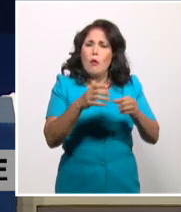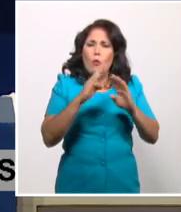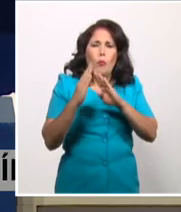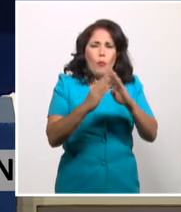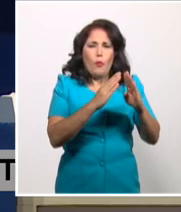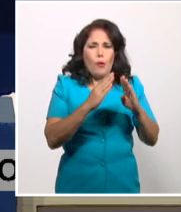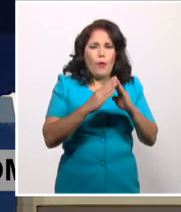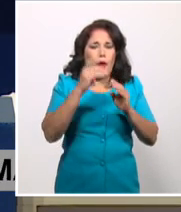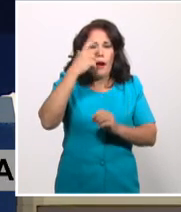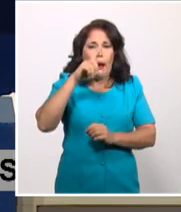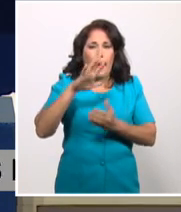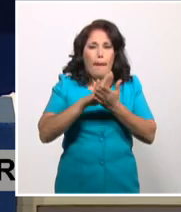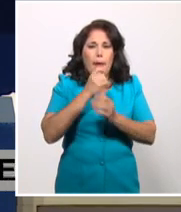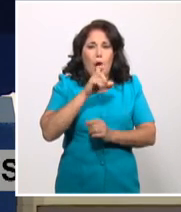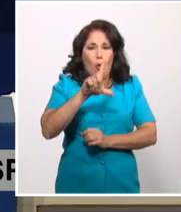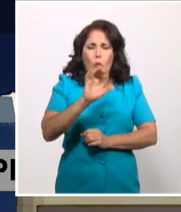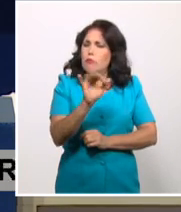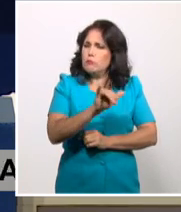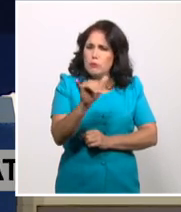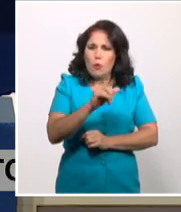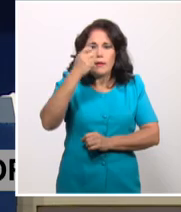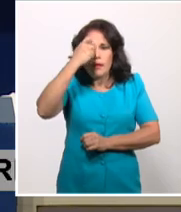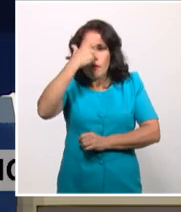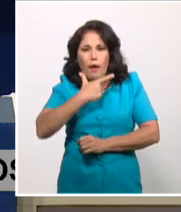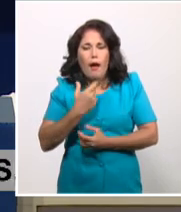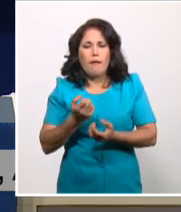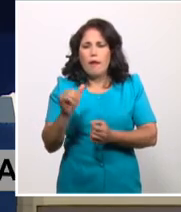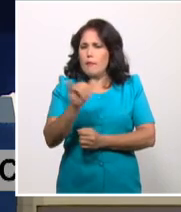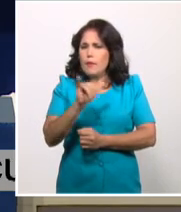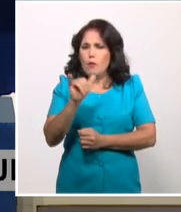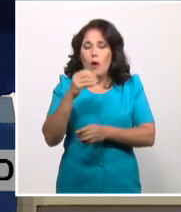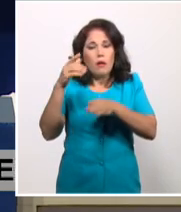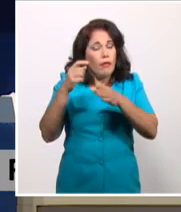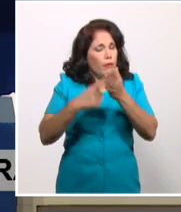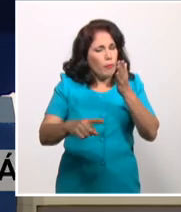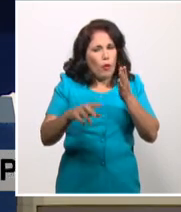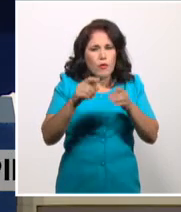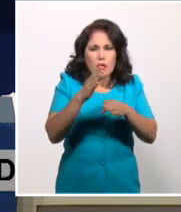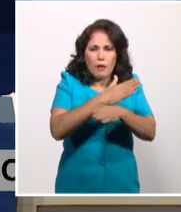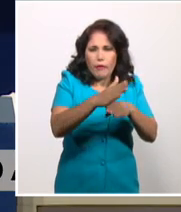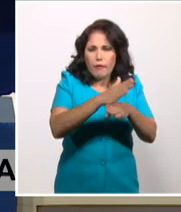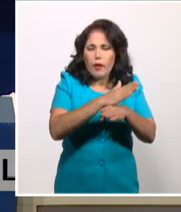Popular Carmelo, se ha hecho en Ciego de Ávila, pero ya varias provincias que han tenido